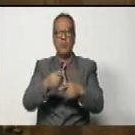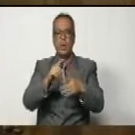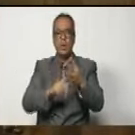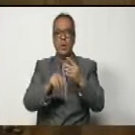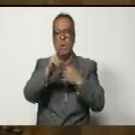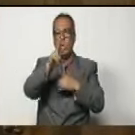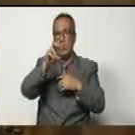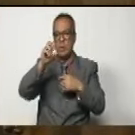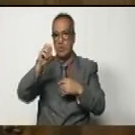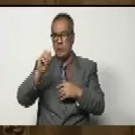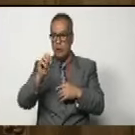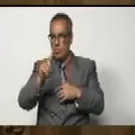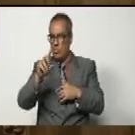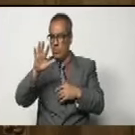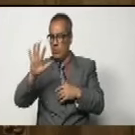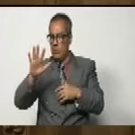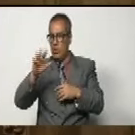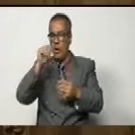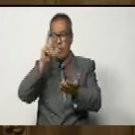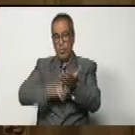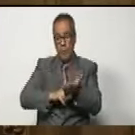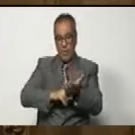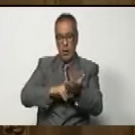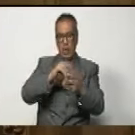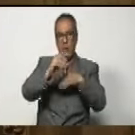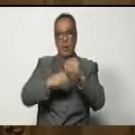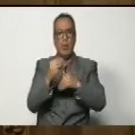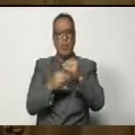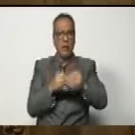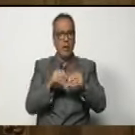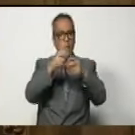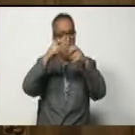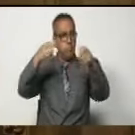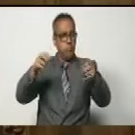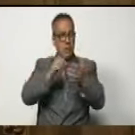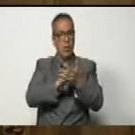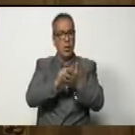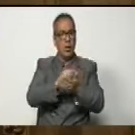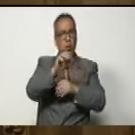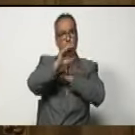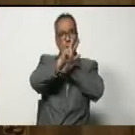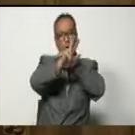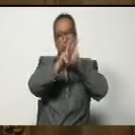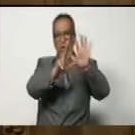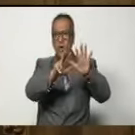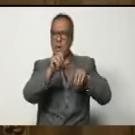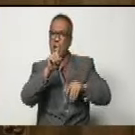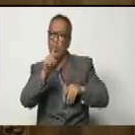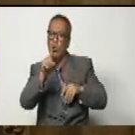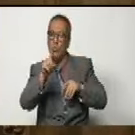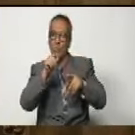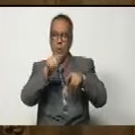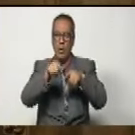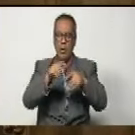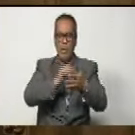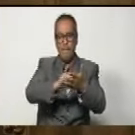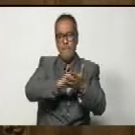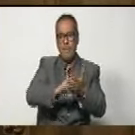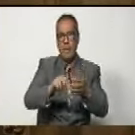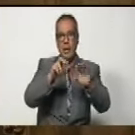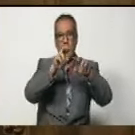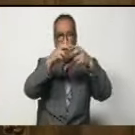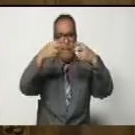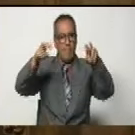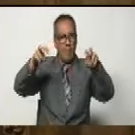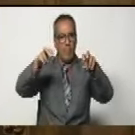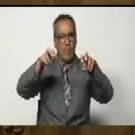su 115º, se sugiere aprobar con modificación la denominación del epígrafe del artículo 81, el cual queda redactado en los siguientes términos.